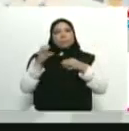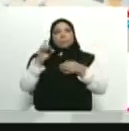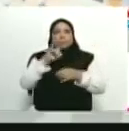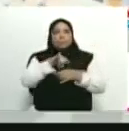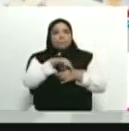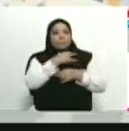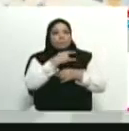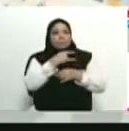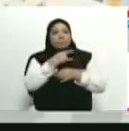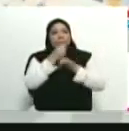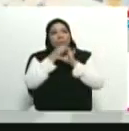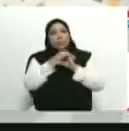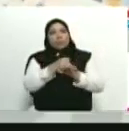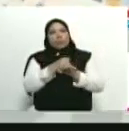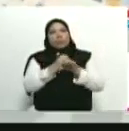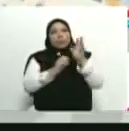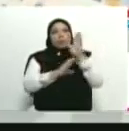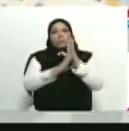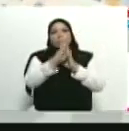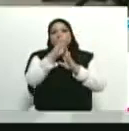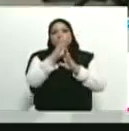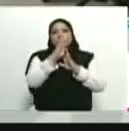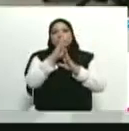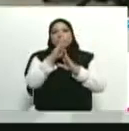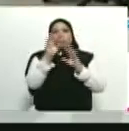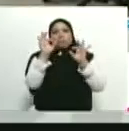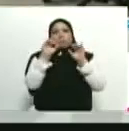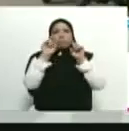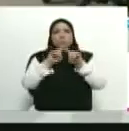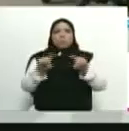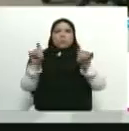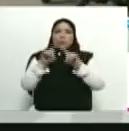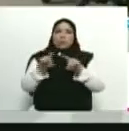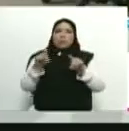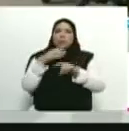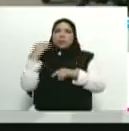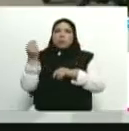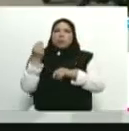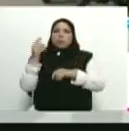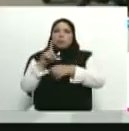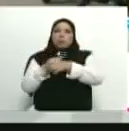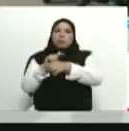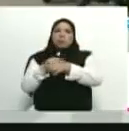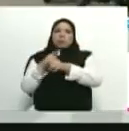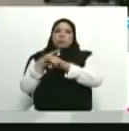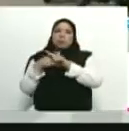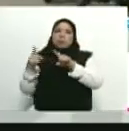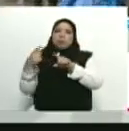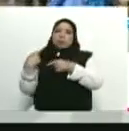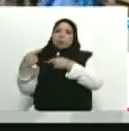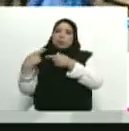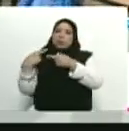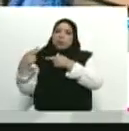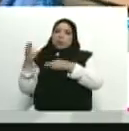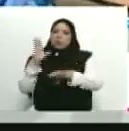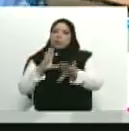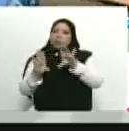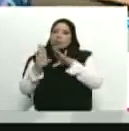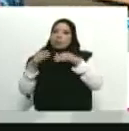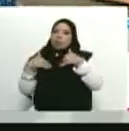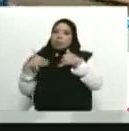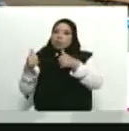universidad está avanzando en lo que es la formación de nuestros médicos, médicas y otras áreas vinculadas a las ciencias de la